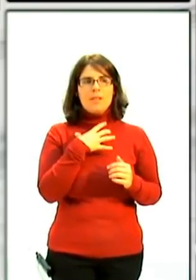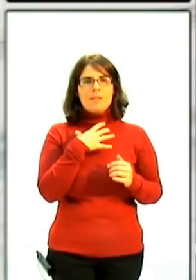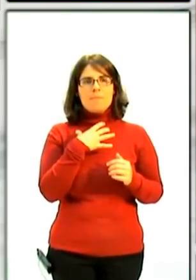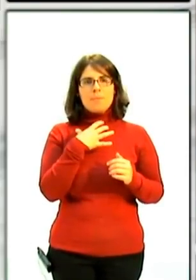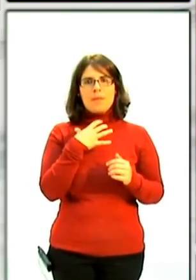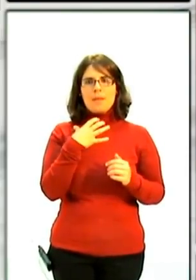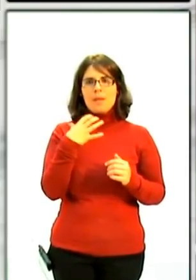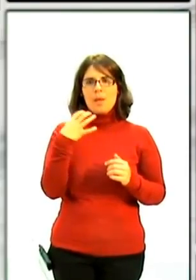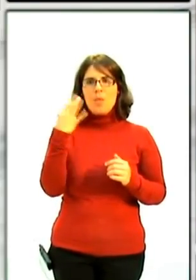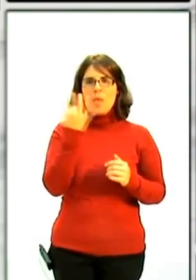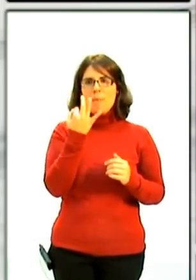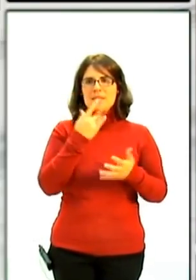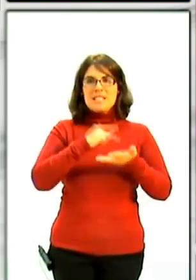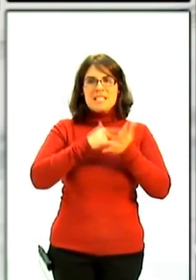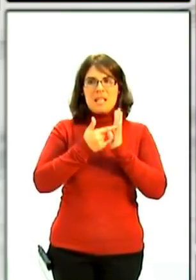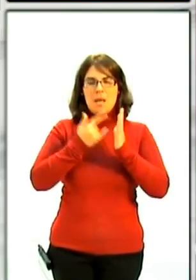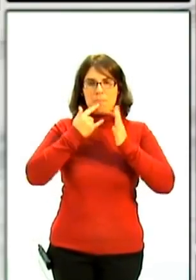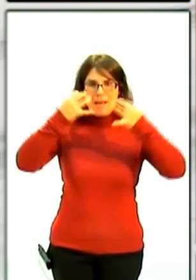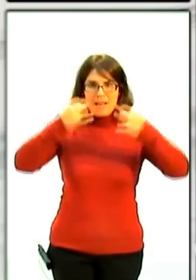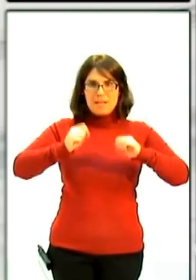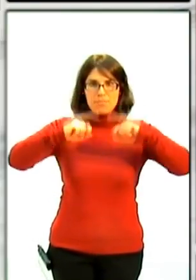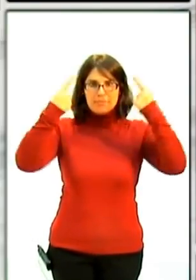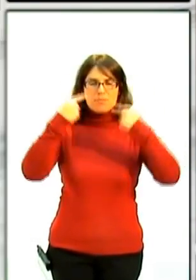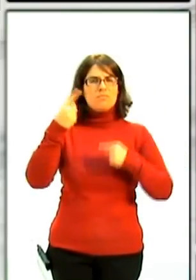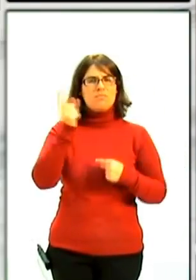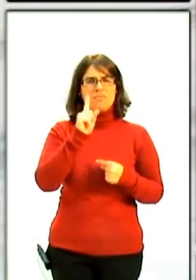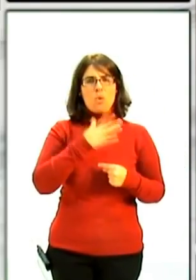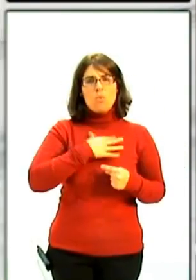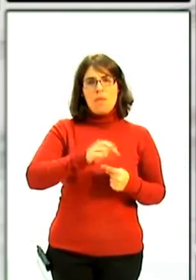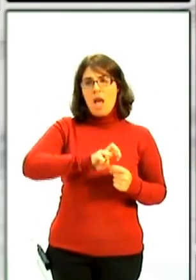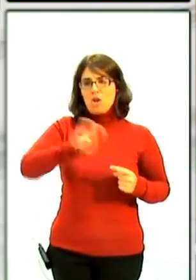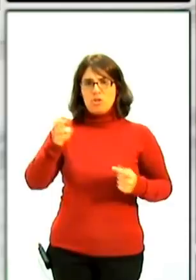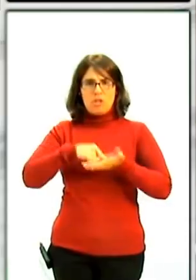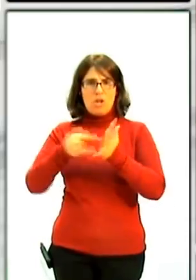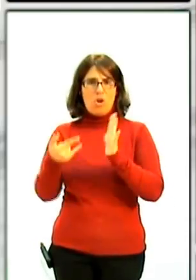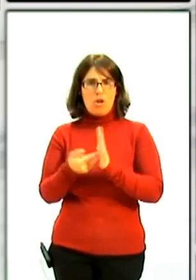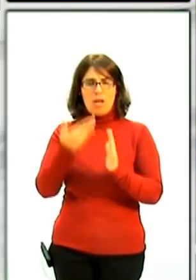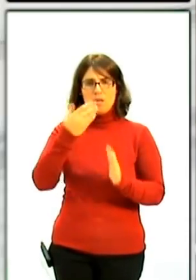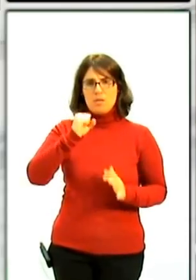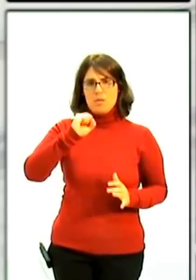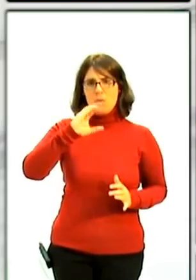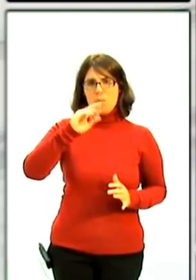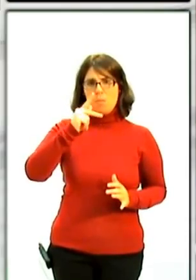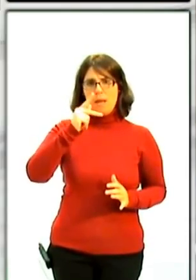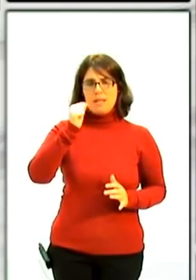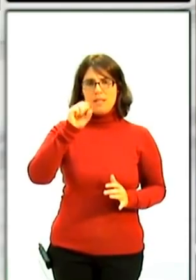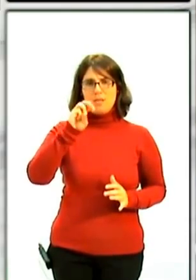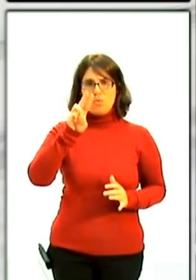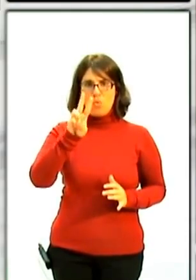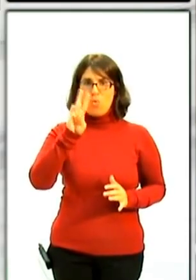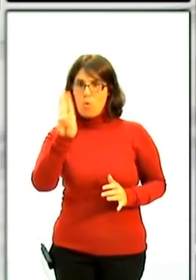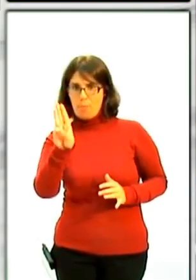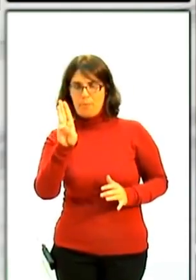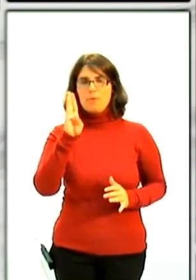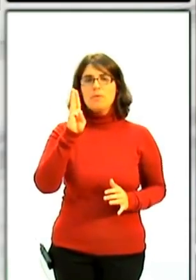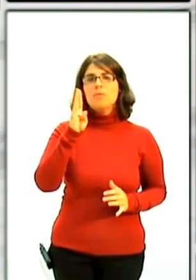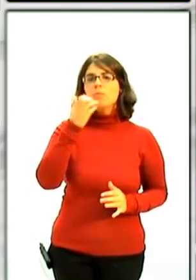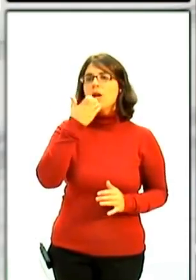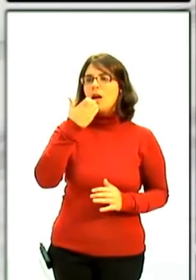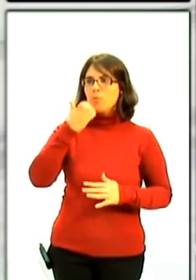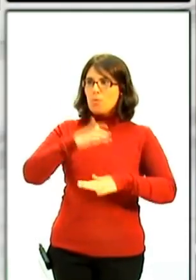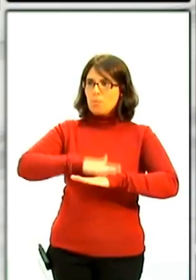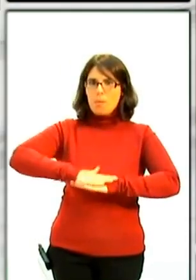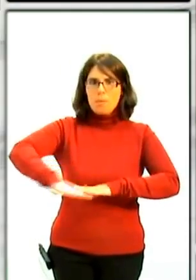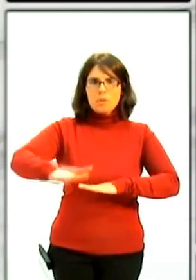no tiene que ser el sistema definitivo. Siempre hay una solución de baja tecnología de backup, como pueden ser los pavimentos táctiles, como pueden ser, bueno, pues un montón de cosas